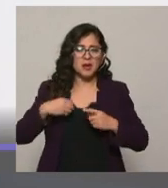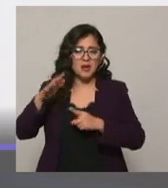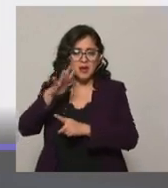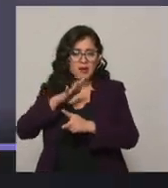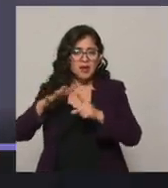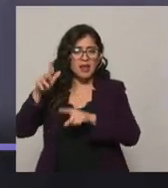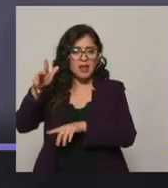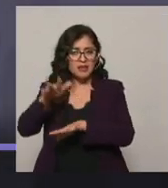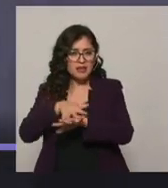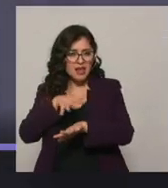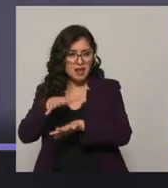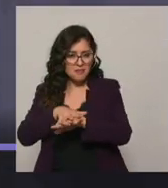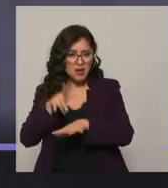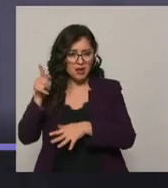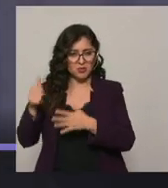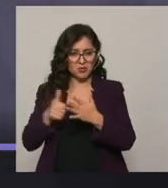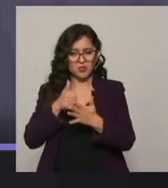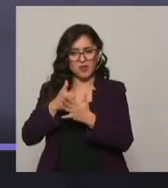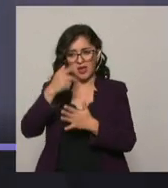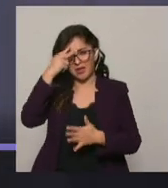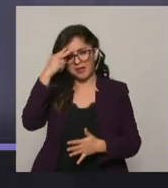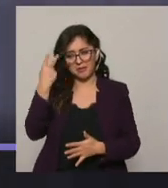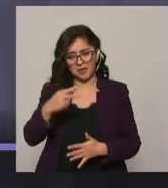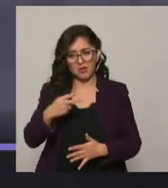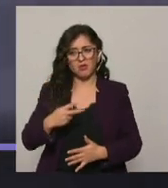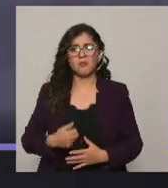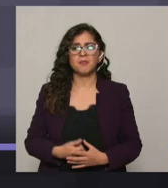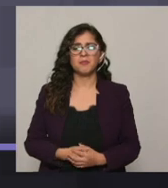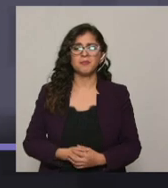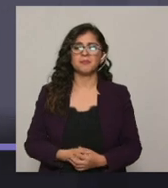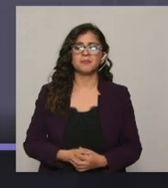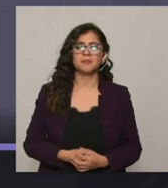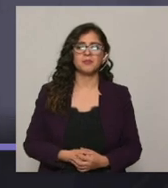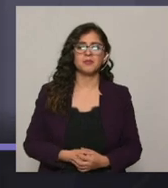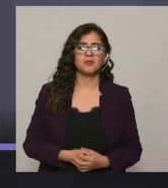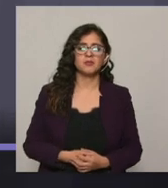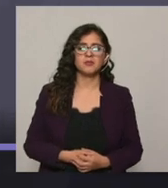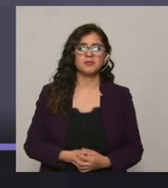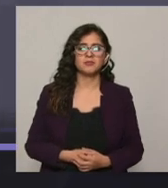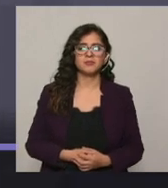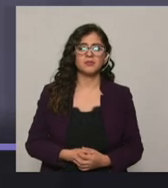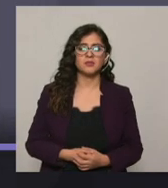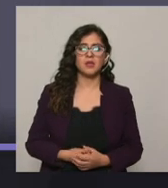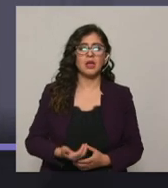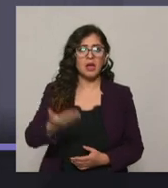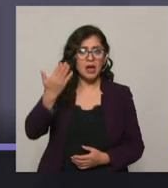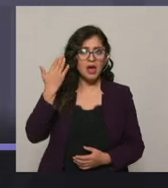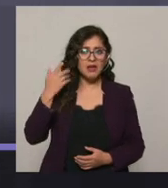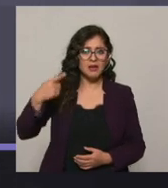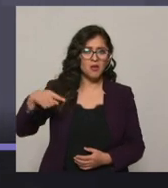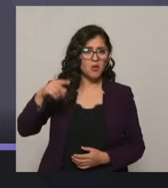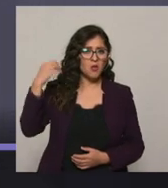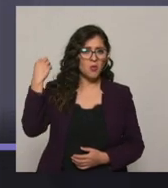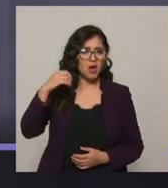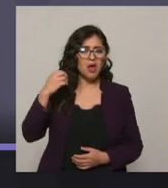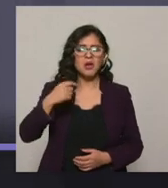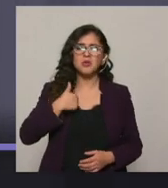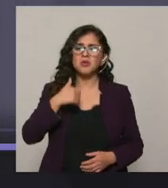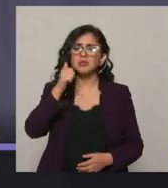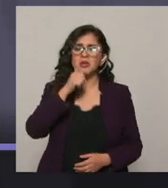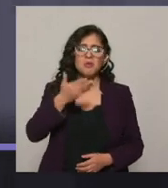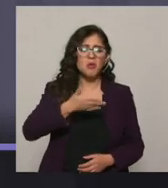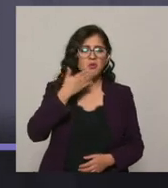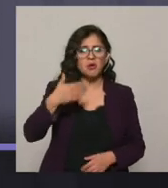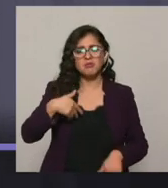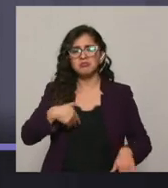de México. De repente yo caminaba mucho en Oaxaca. De repente voy caminando con